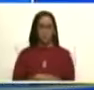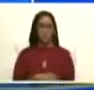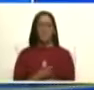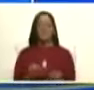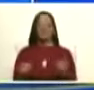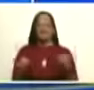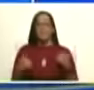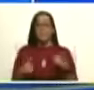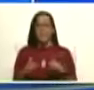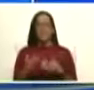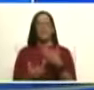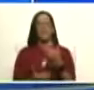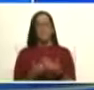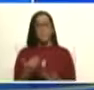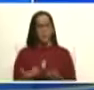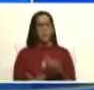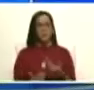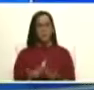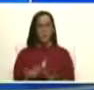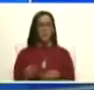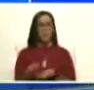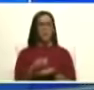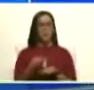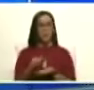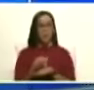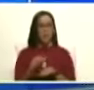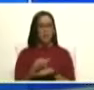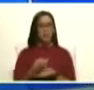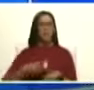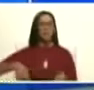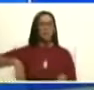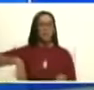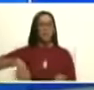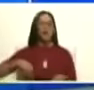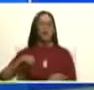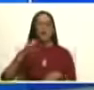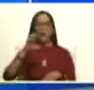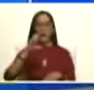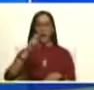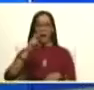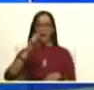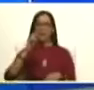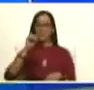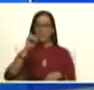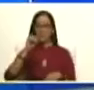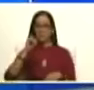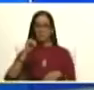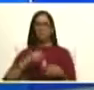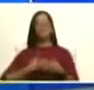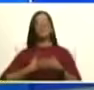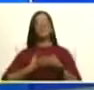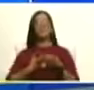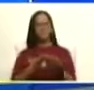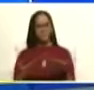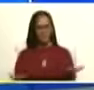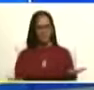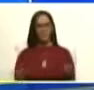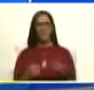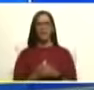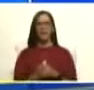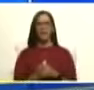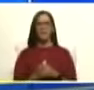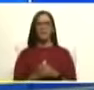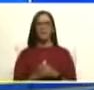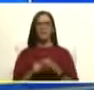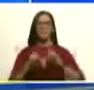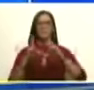pleno proceso, el gobierno de Guyana con la ExxonMobil entregan concesiones en